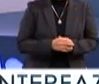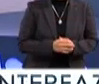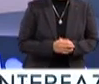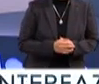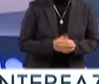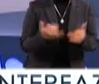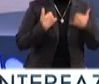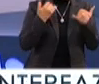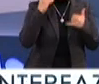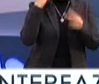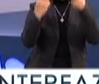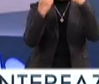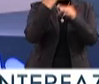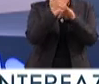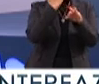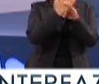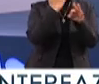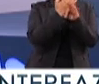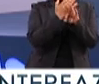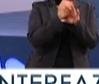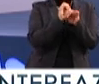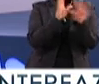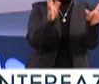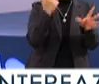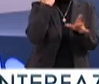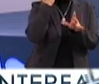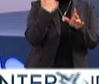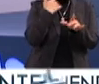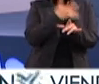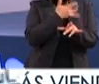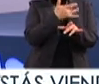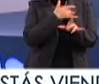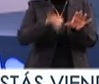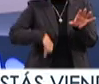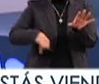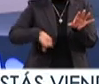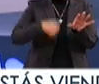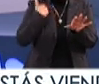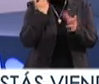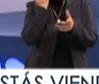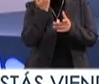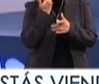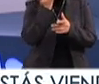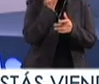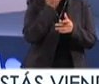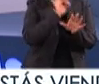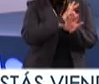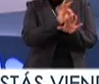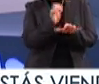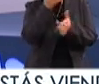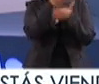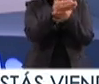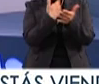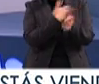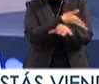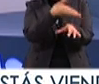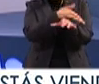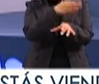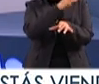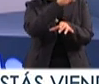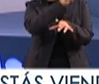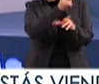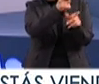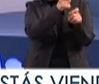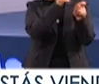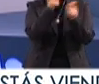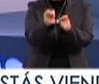los jóvenes que nos están viendo y que por supuesto les despierta la inquietud y la posible emoción de irse también con estas becas que